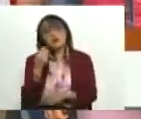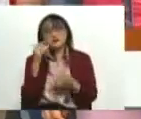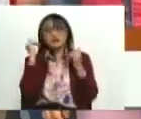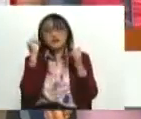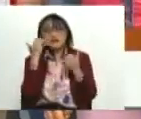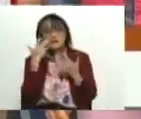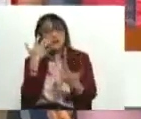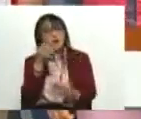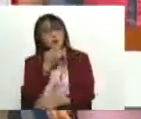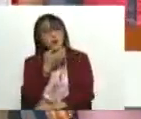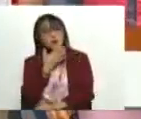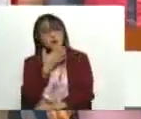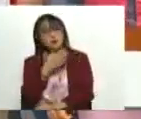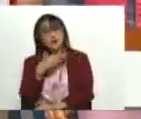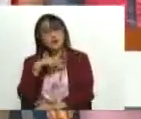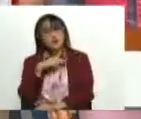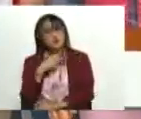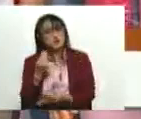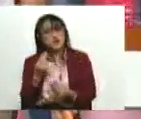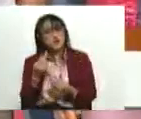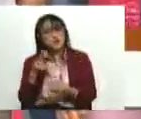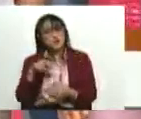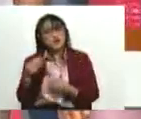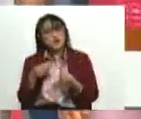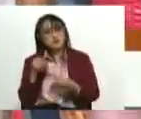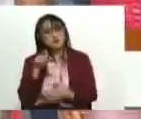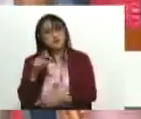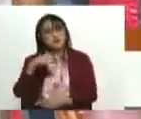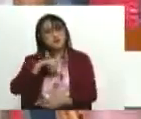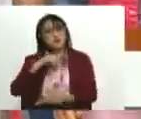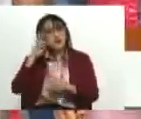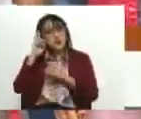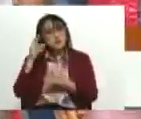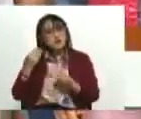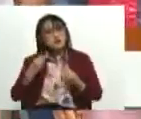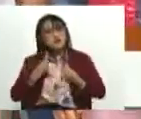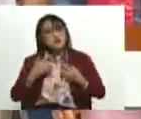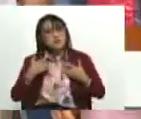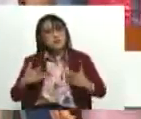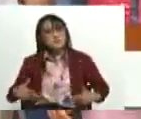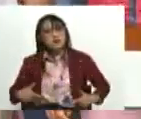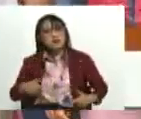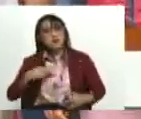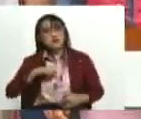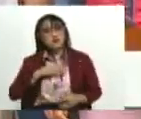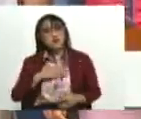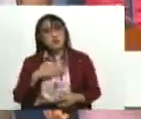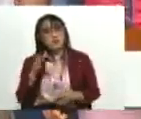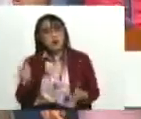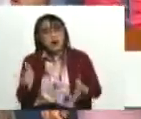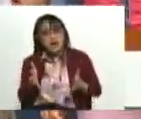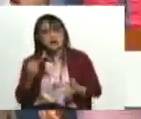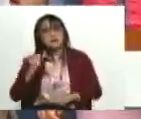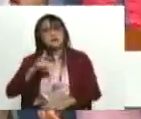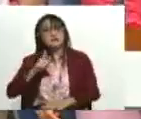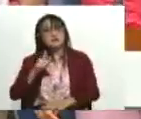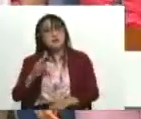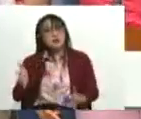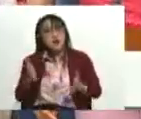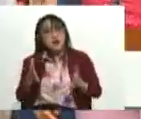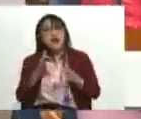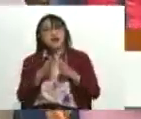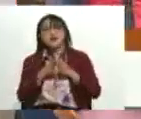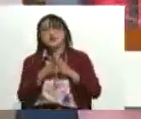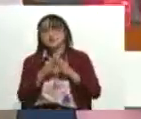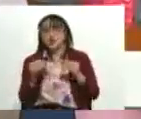bonito se ve. Nosotros jamás vamos a hacer eso. Porque nosotros respetamos la vida humana. Nosotros queremos ganarle, sí. Le vamos a ganar en todos